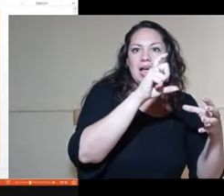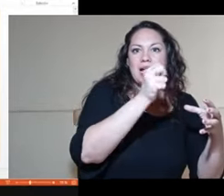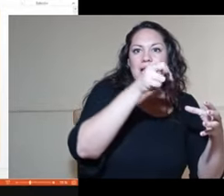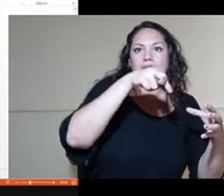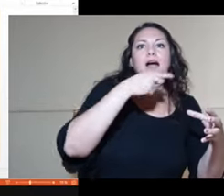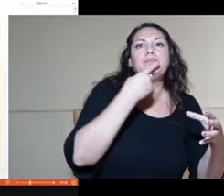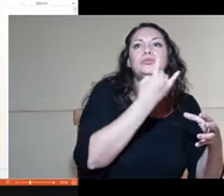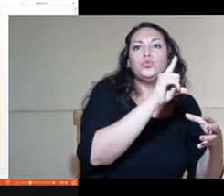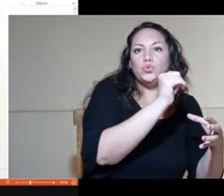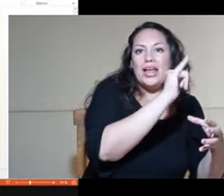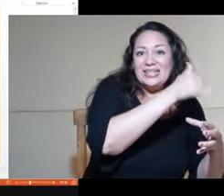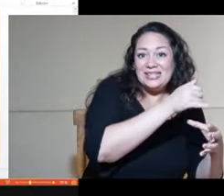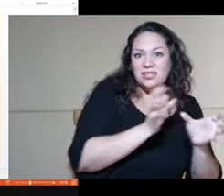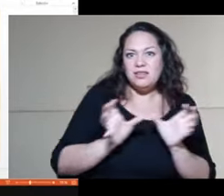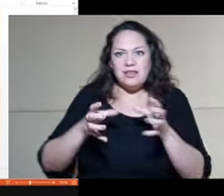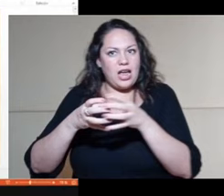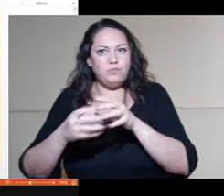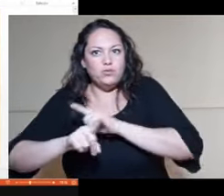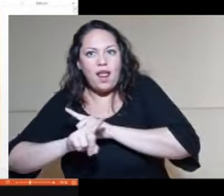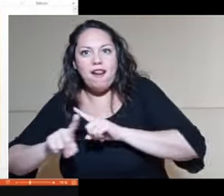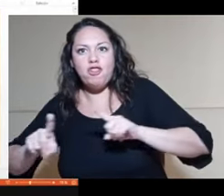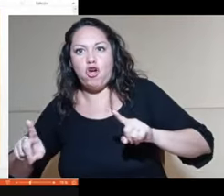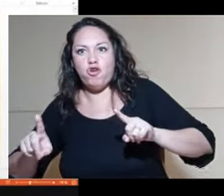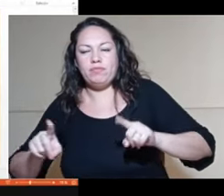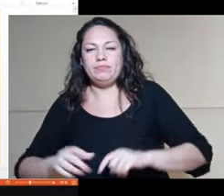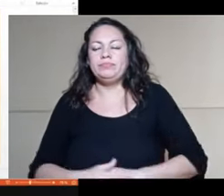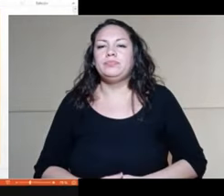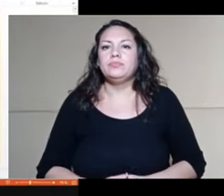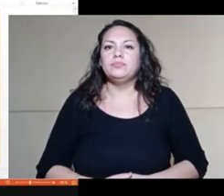tienen cápsula. Es decir, los encapsulados y los no encapsulados.